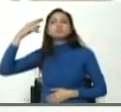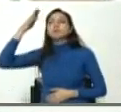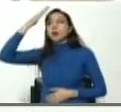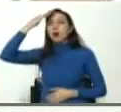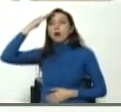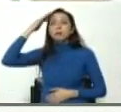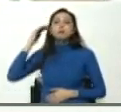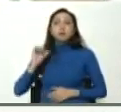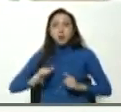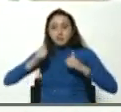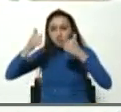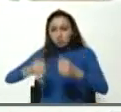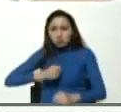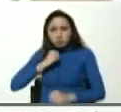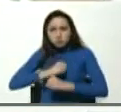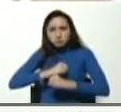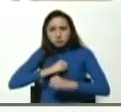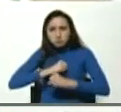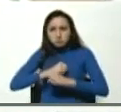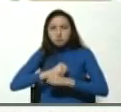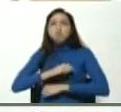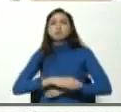y empezó su proceso